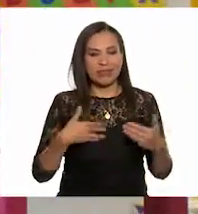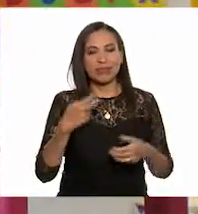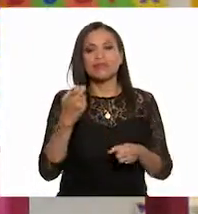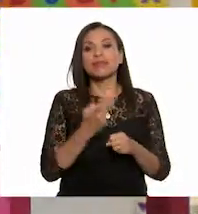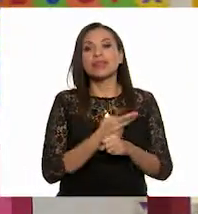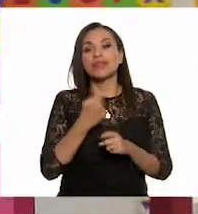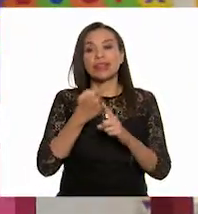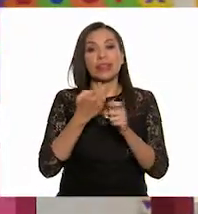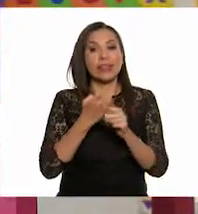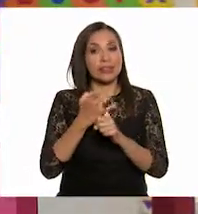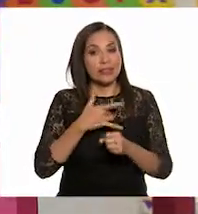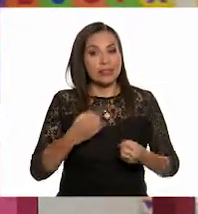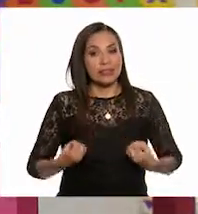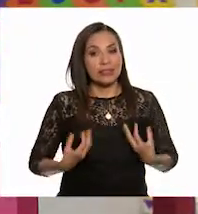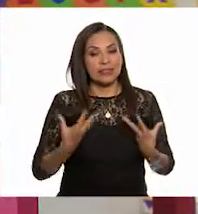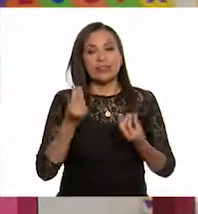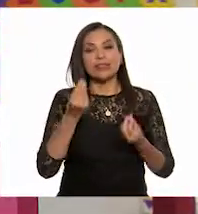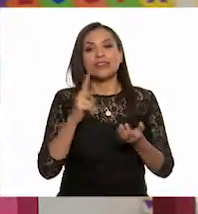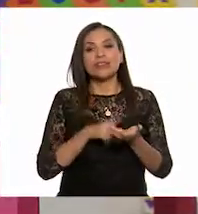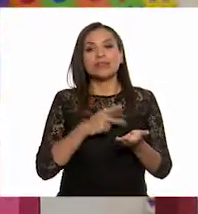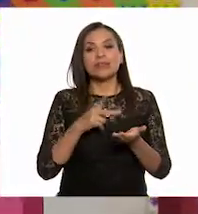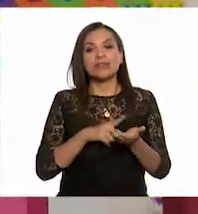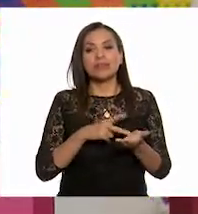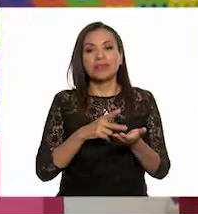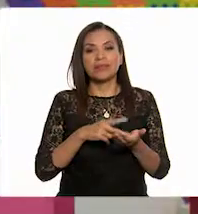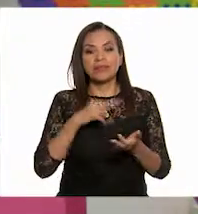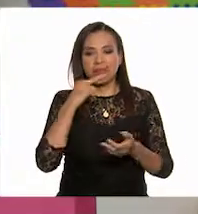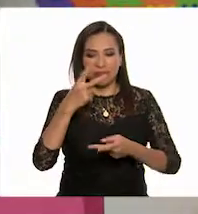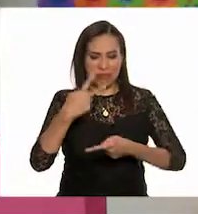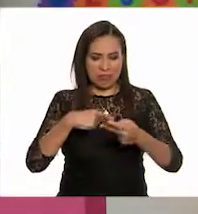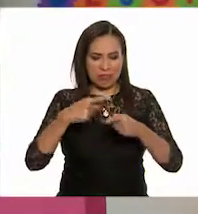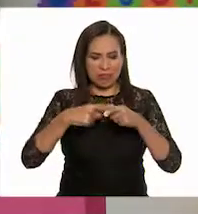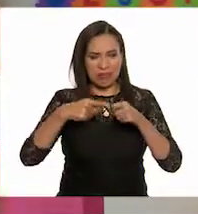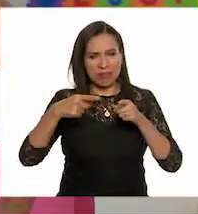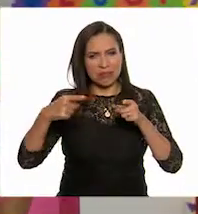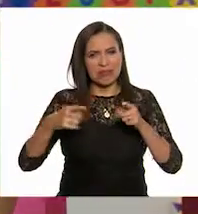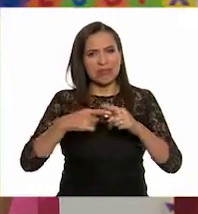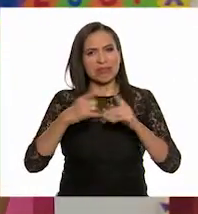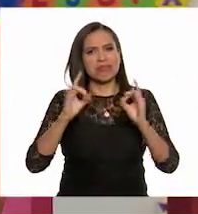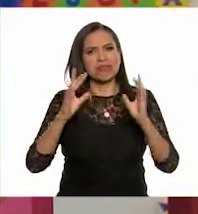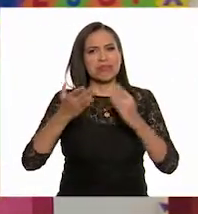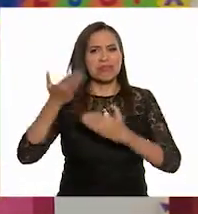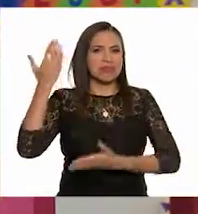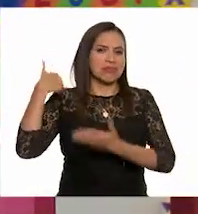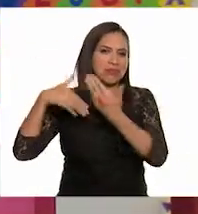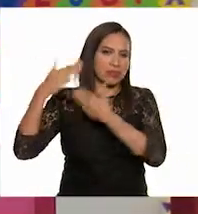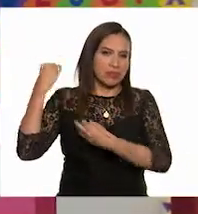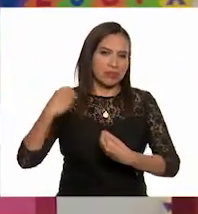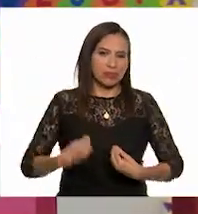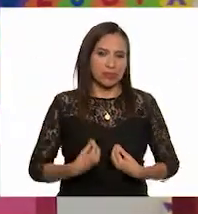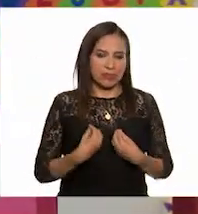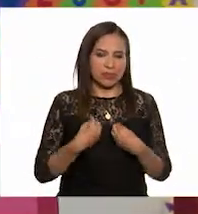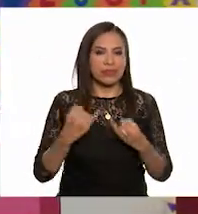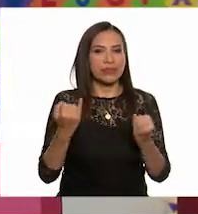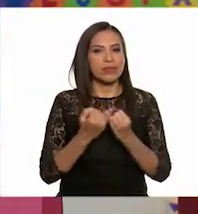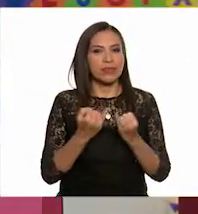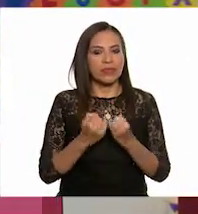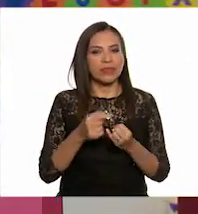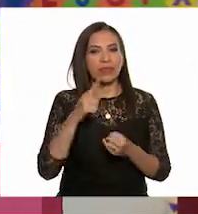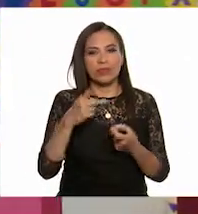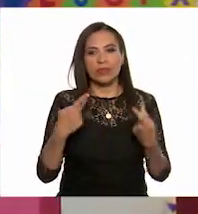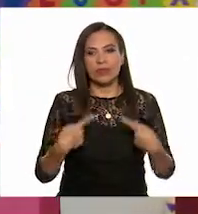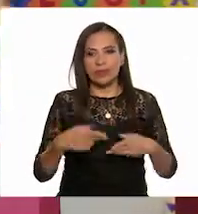es que los estados de ánimo muchas veces se desencadenan por las situaciones pasadas que vivimos. Además de que